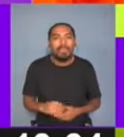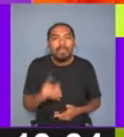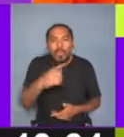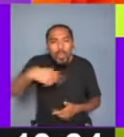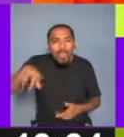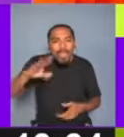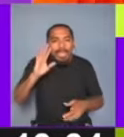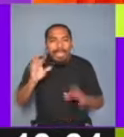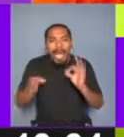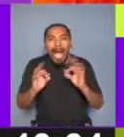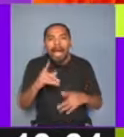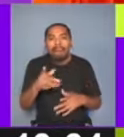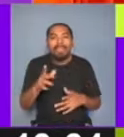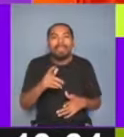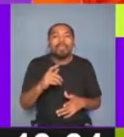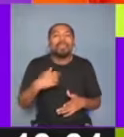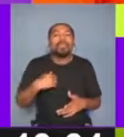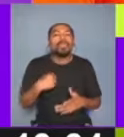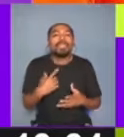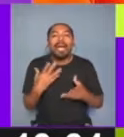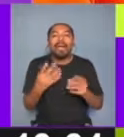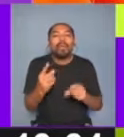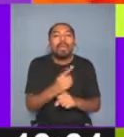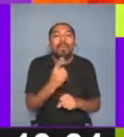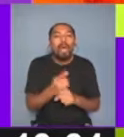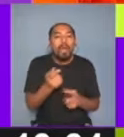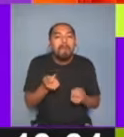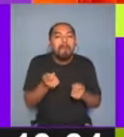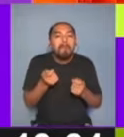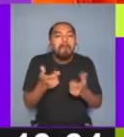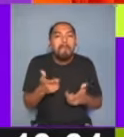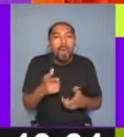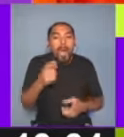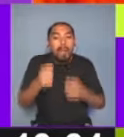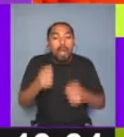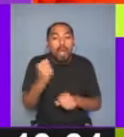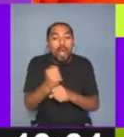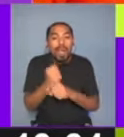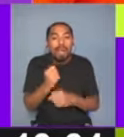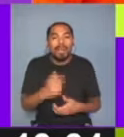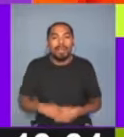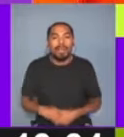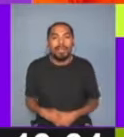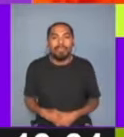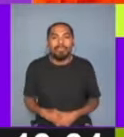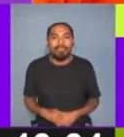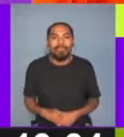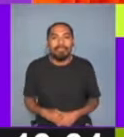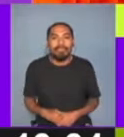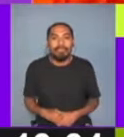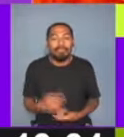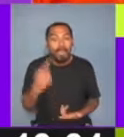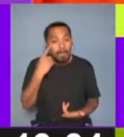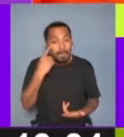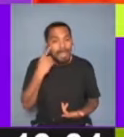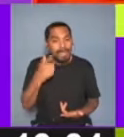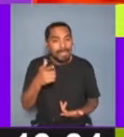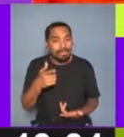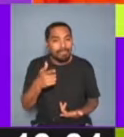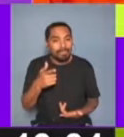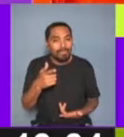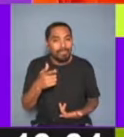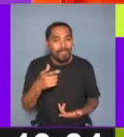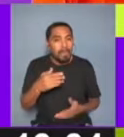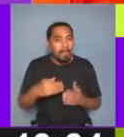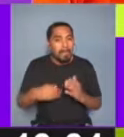por la cantidad de agua que ha caído no En tan poco tiempo y en el lugar Imagínese que más de 90 mm son 90 L por